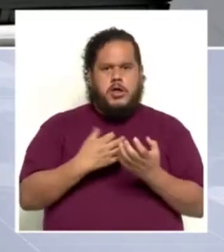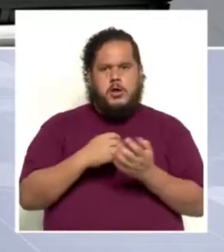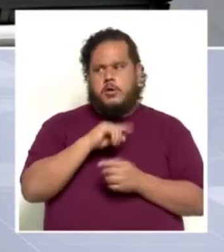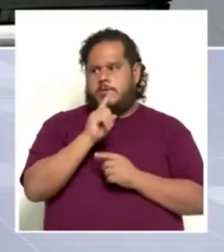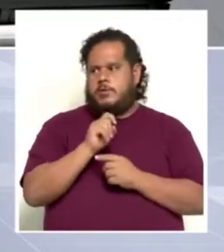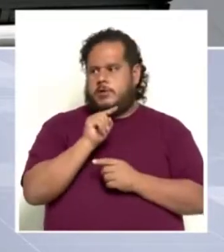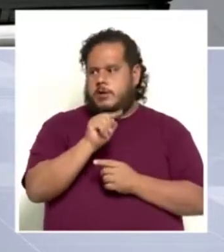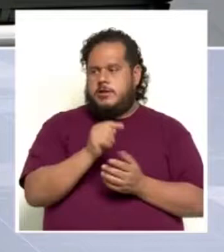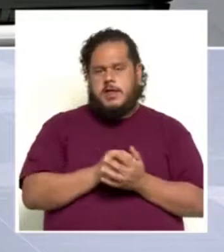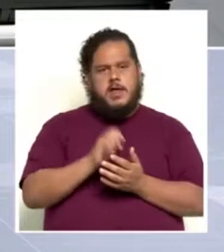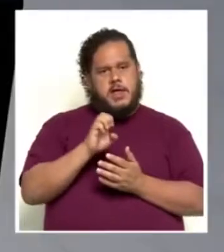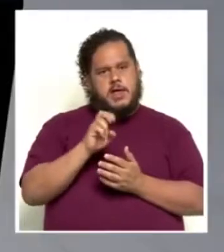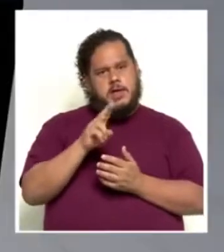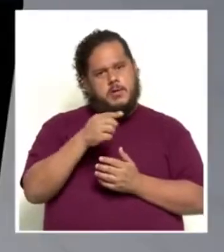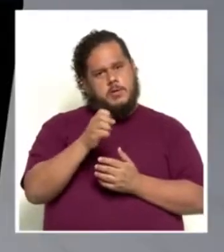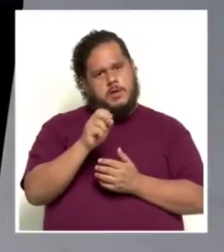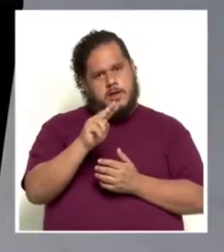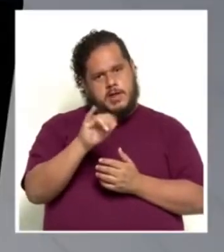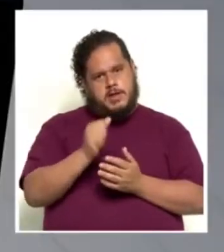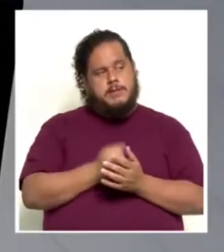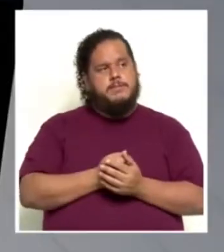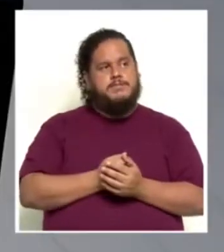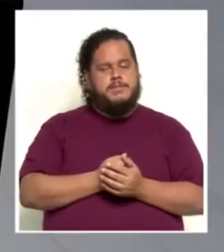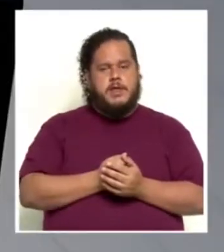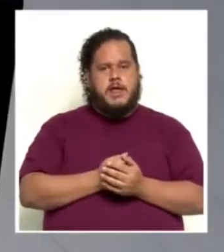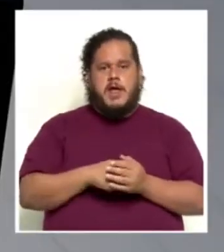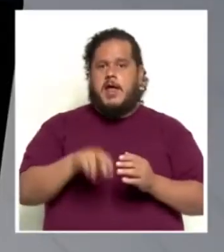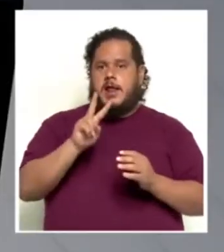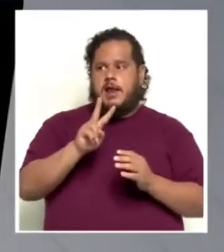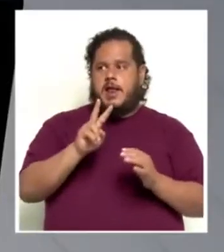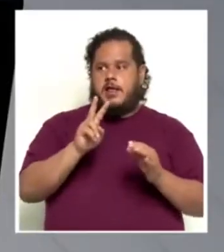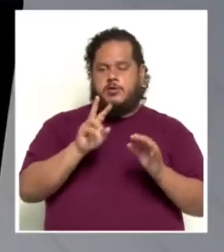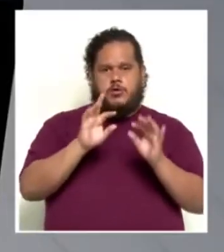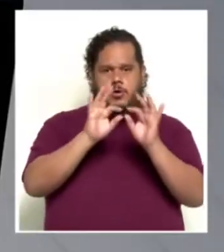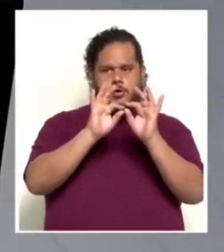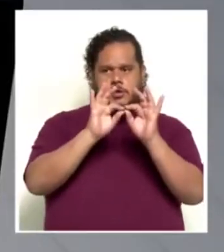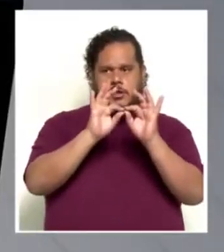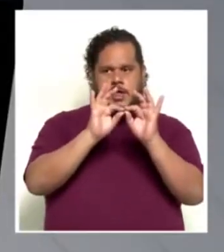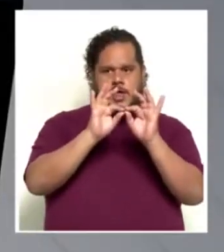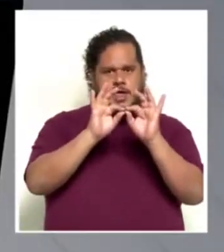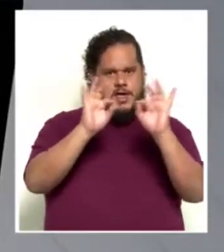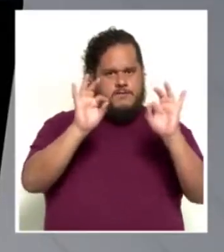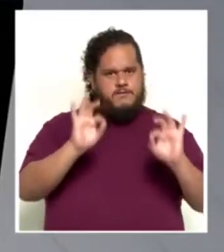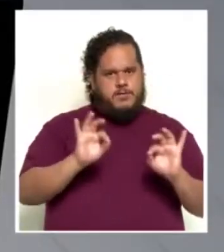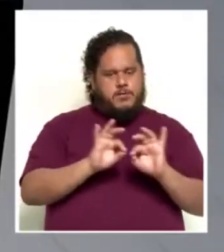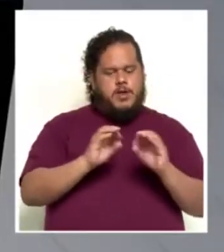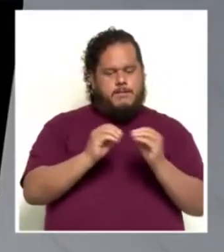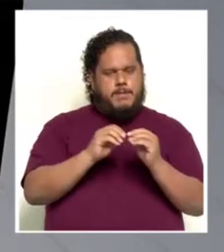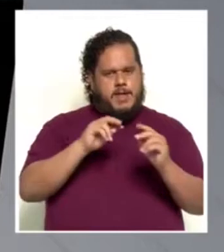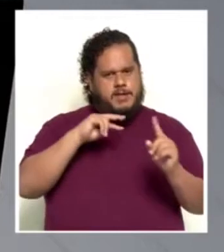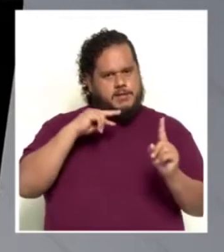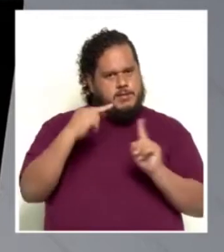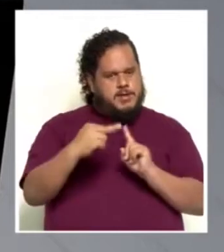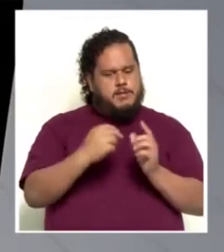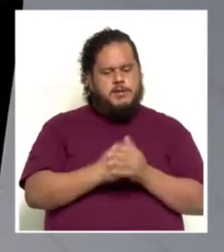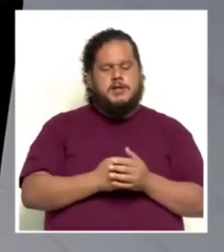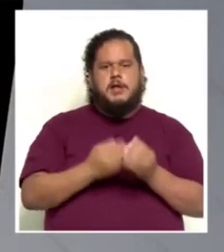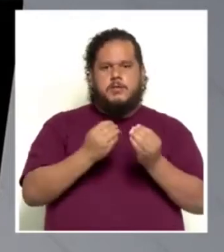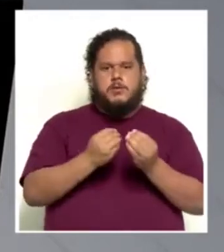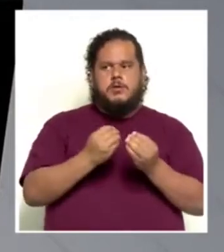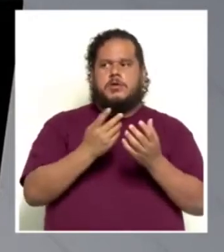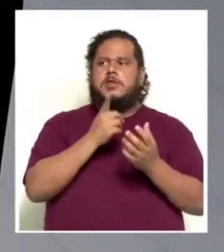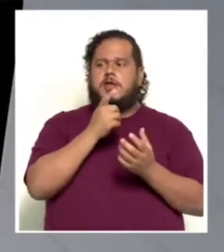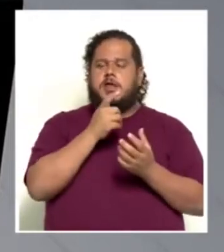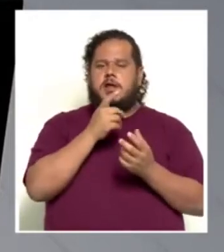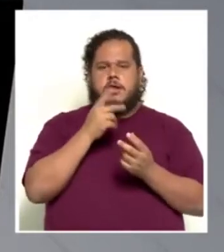usted, Eugenia, las dos figuras más visibles, que seguro que muchos de quienes nos ven ahora